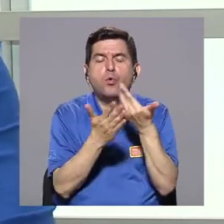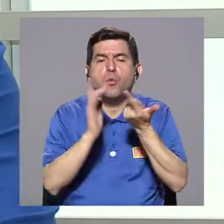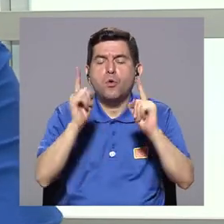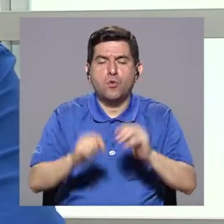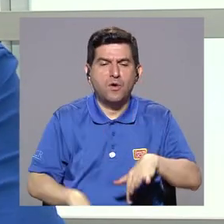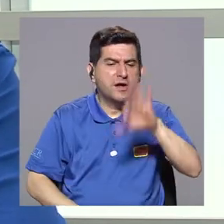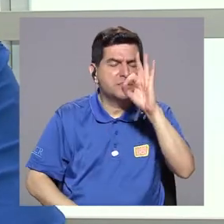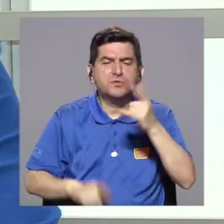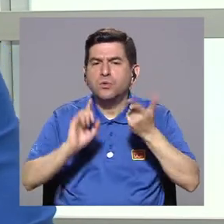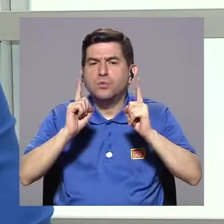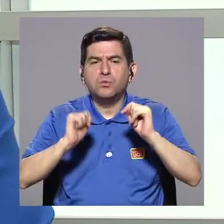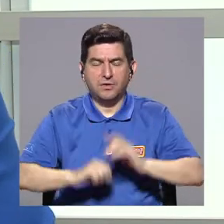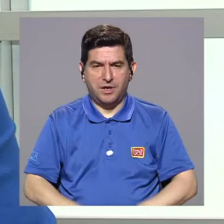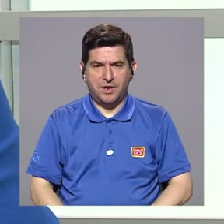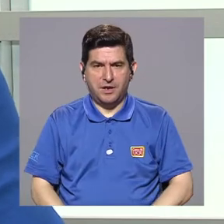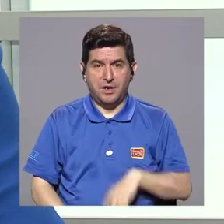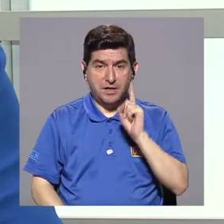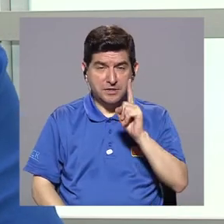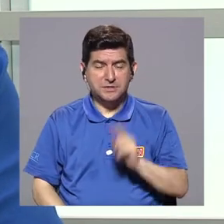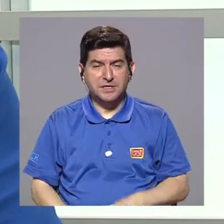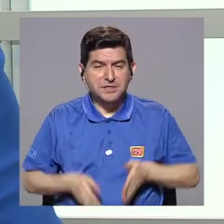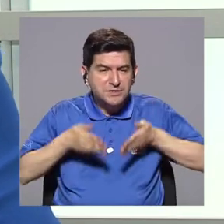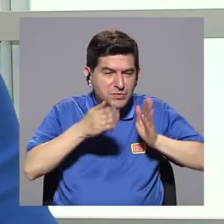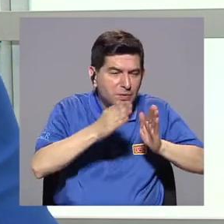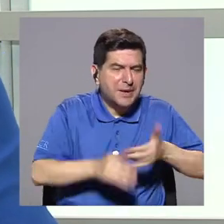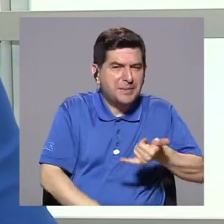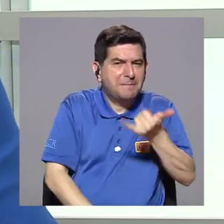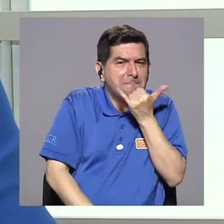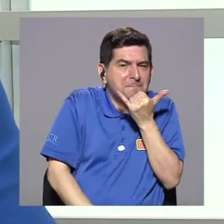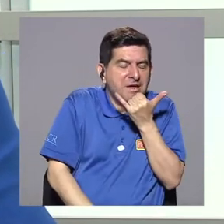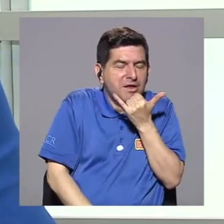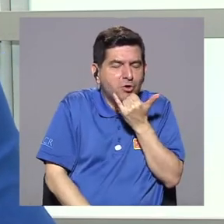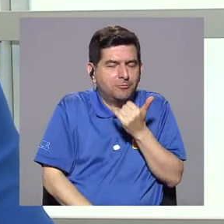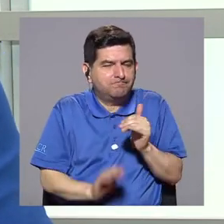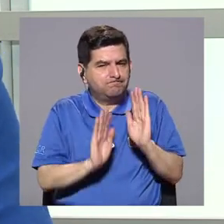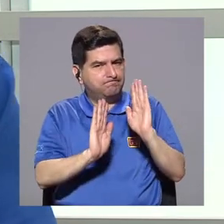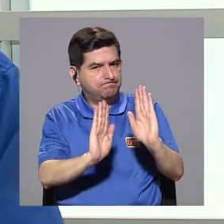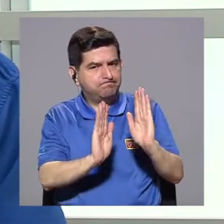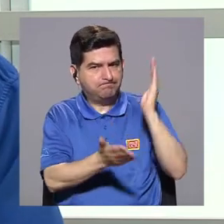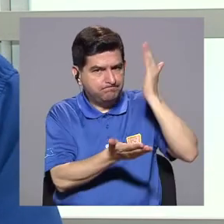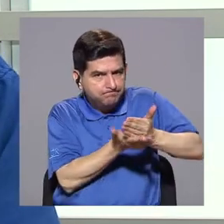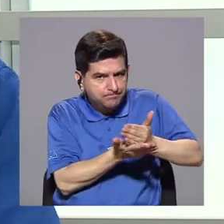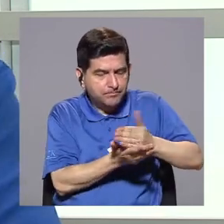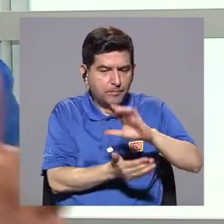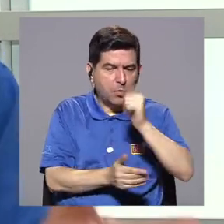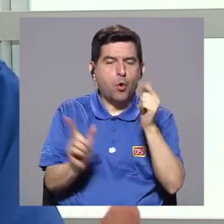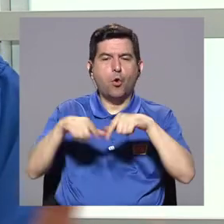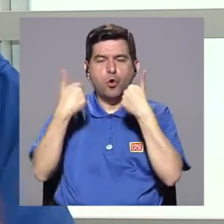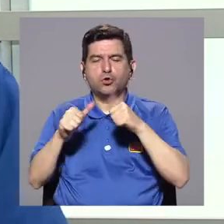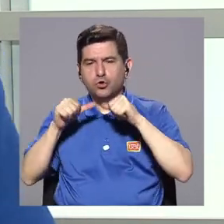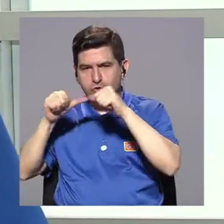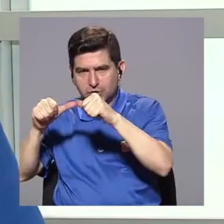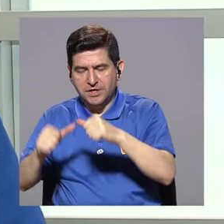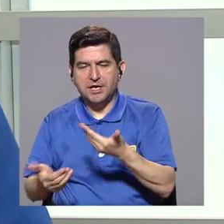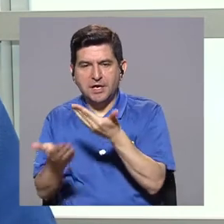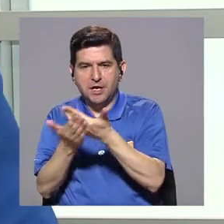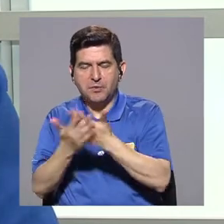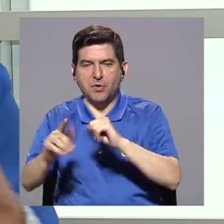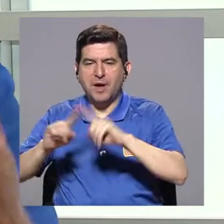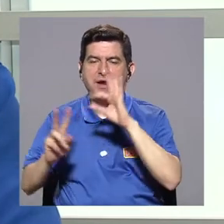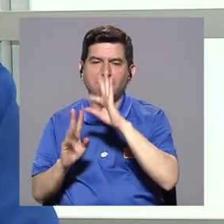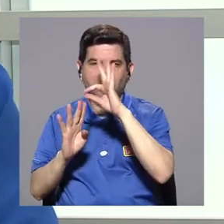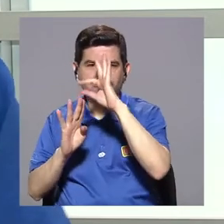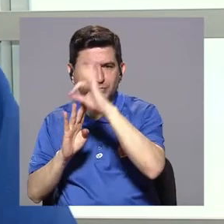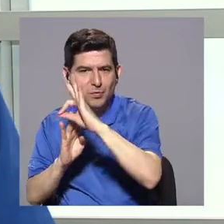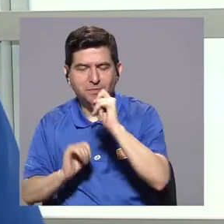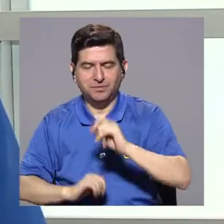grupos probar, cuál se selecciona, etcétera. Si va por un camino equivocado, entonces no, esto mejor se deja así y vamos a continuar con otro. Vamos a